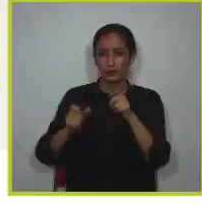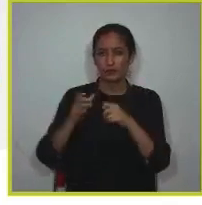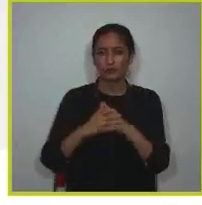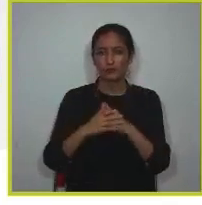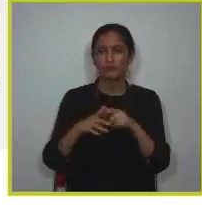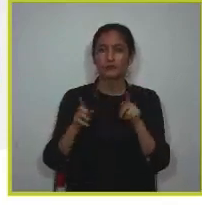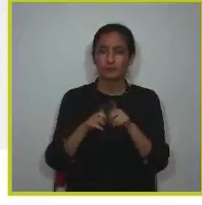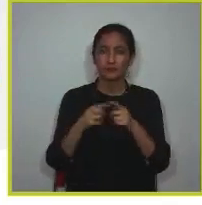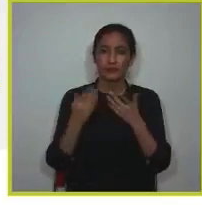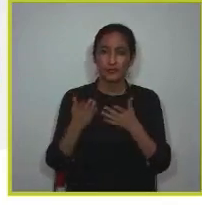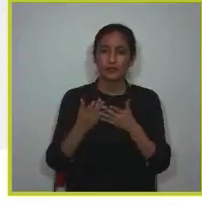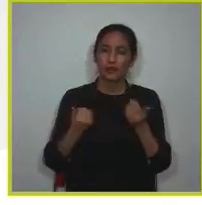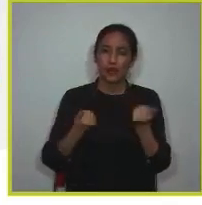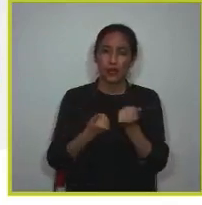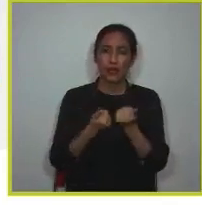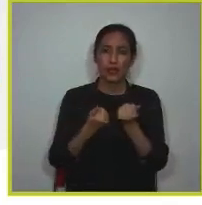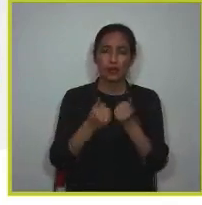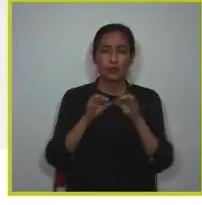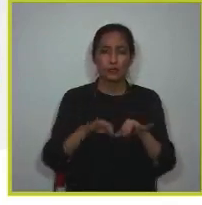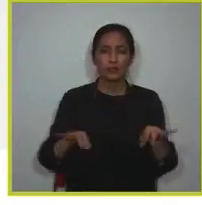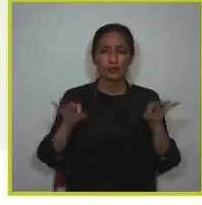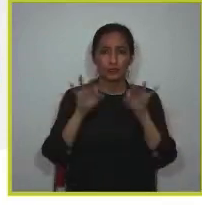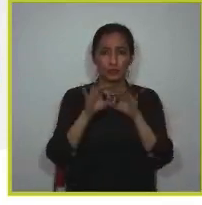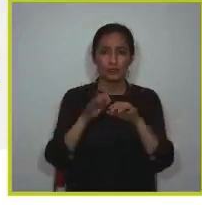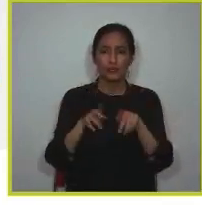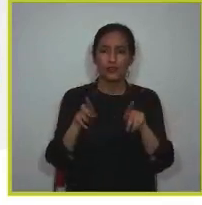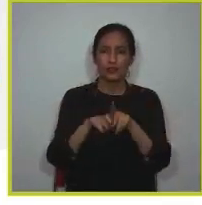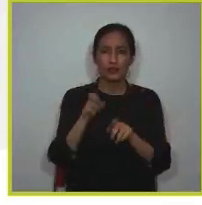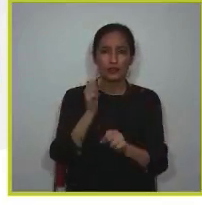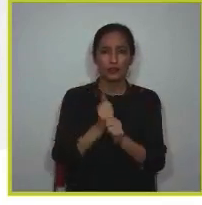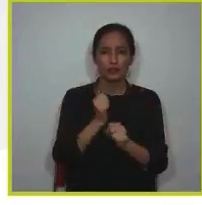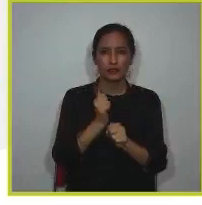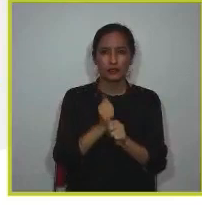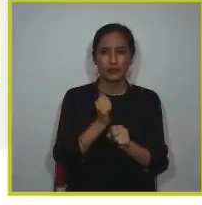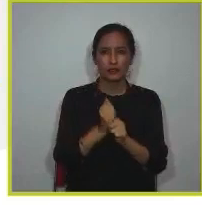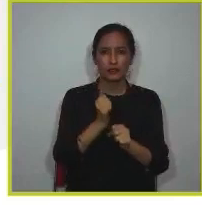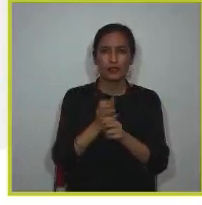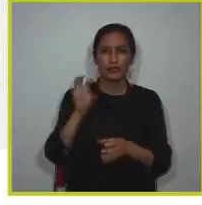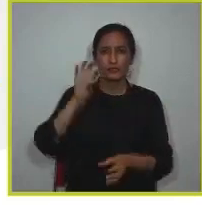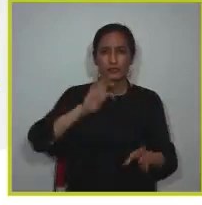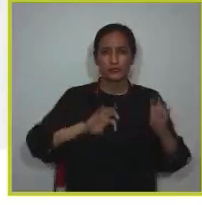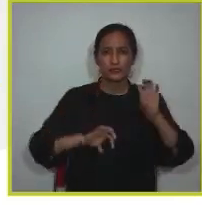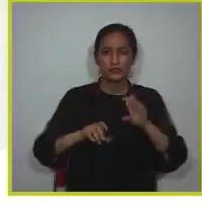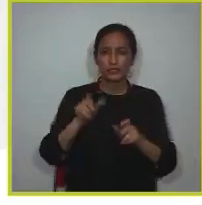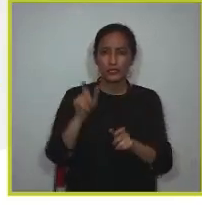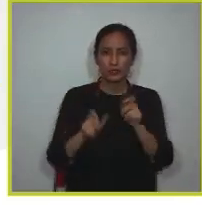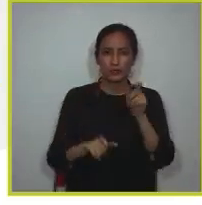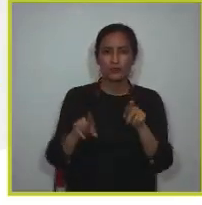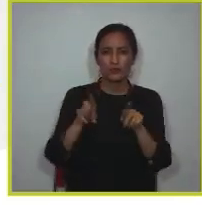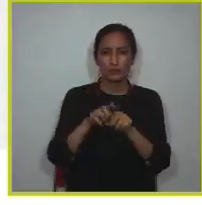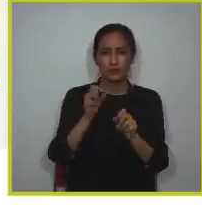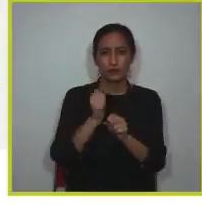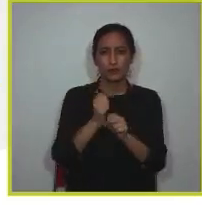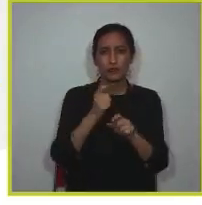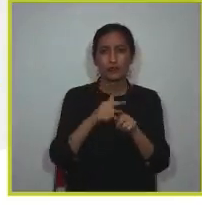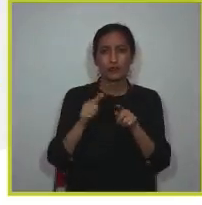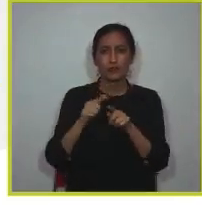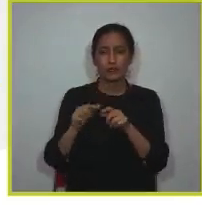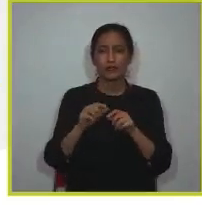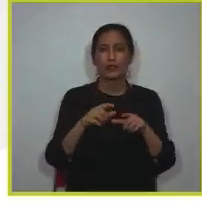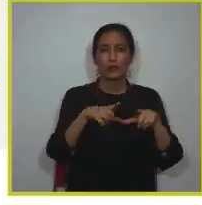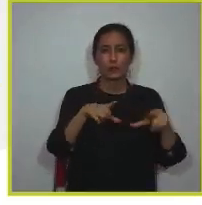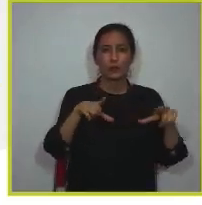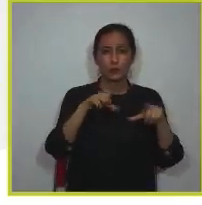sin duda un aporte súper importante y el trabajo de la ciencia ciudadana que se ha trabajado en espinar